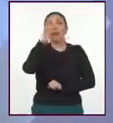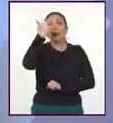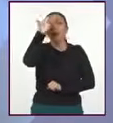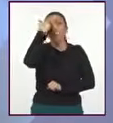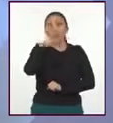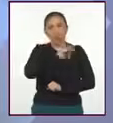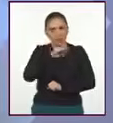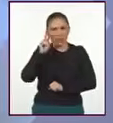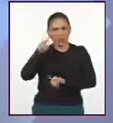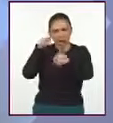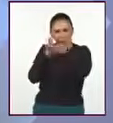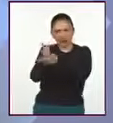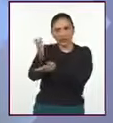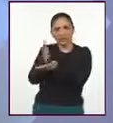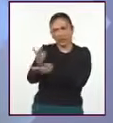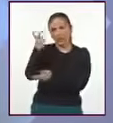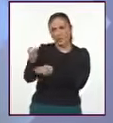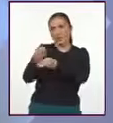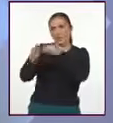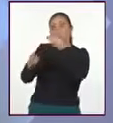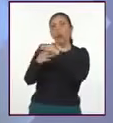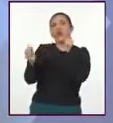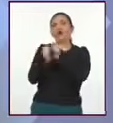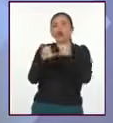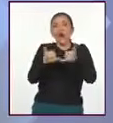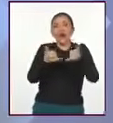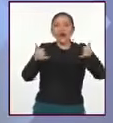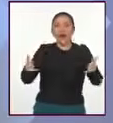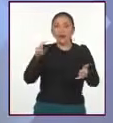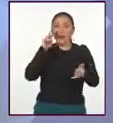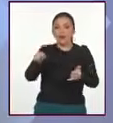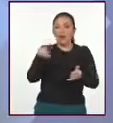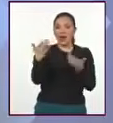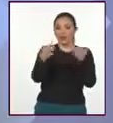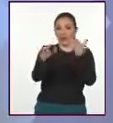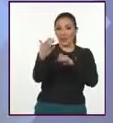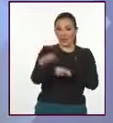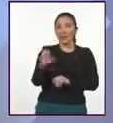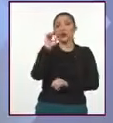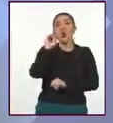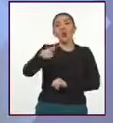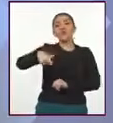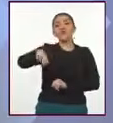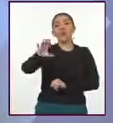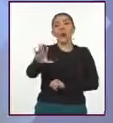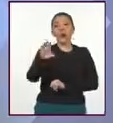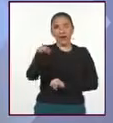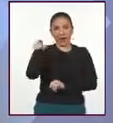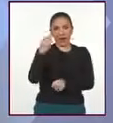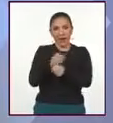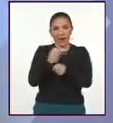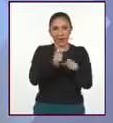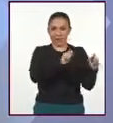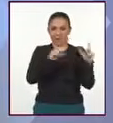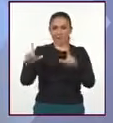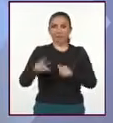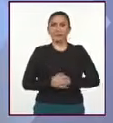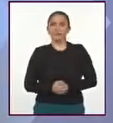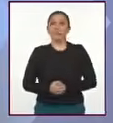a ellos, a estos recursos, a través del enlace compartido en el chat de comentarios o en el código QR que está apareciendo en